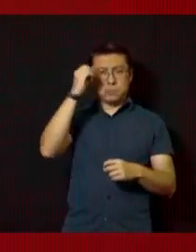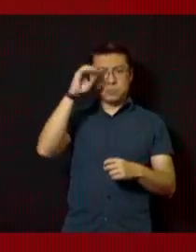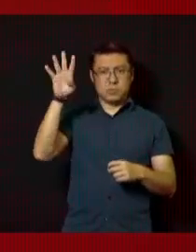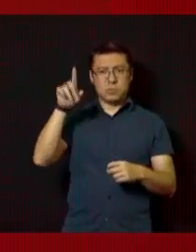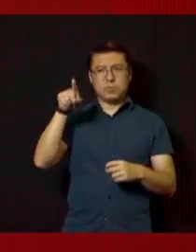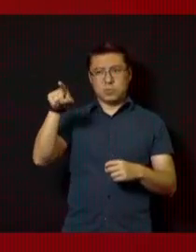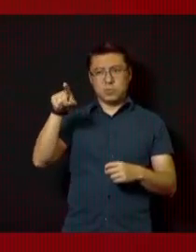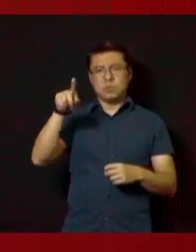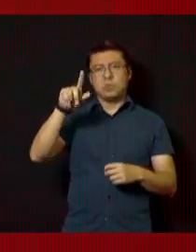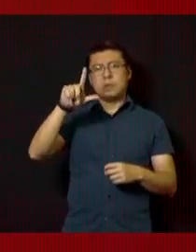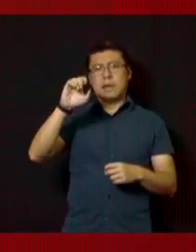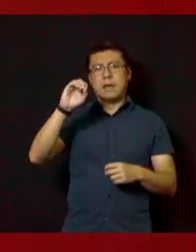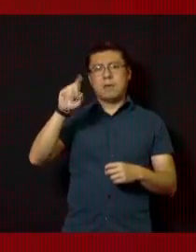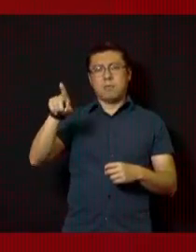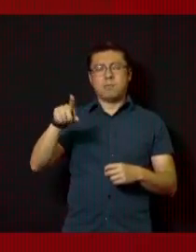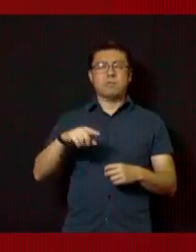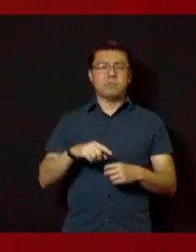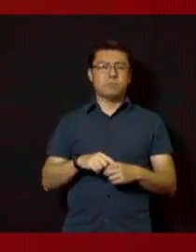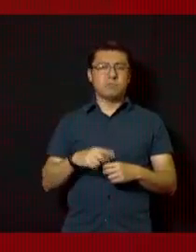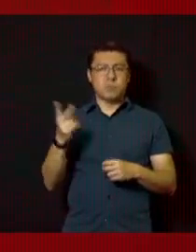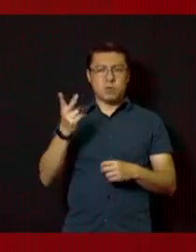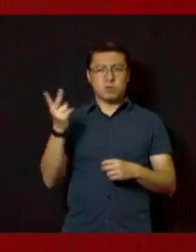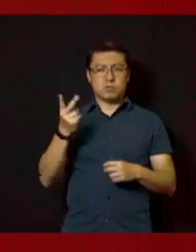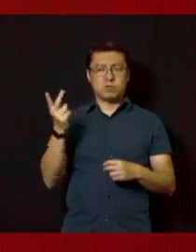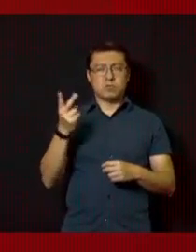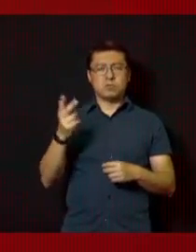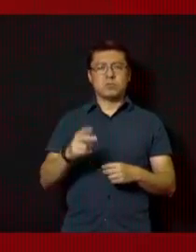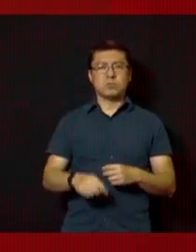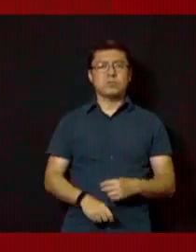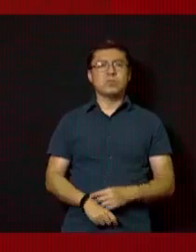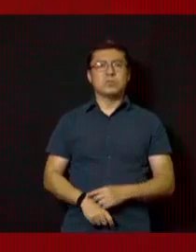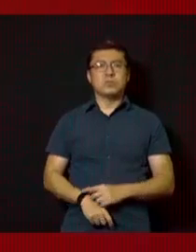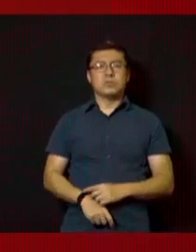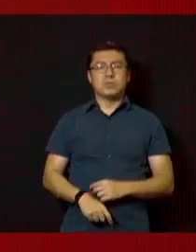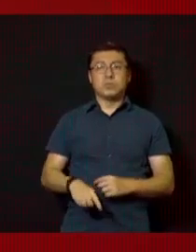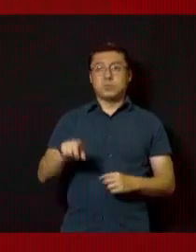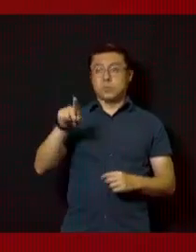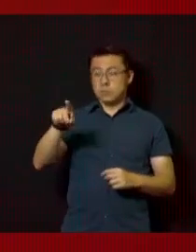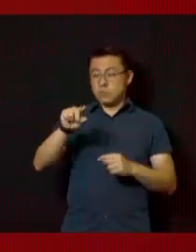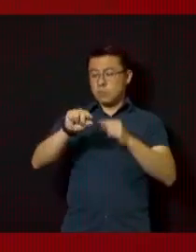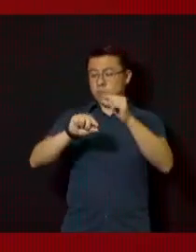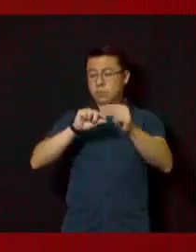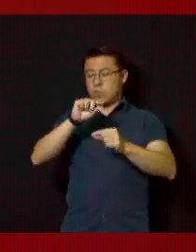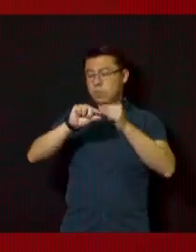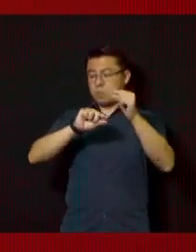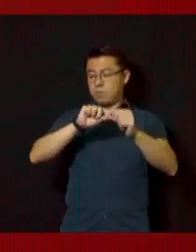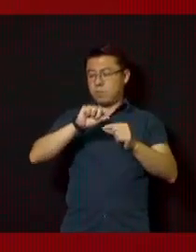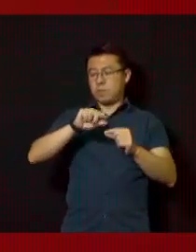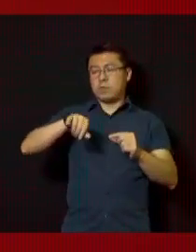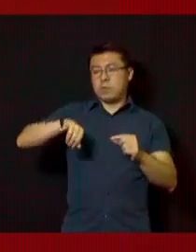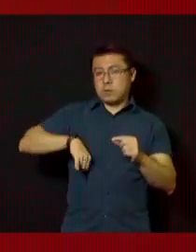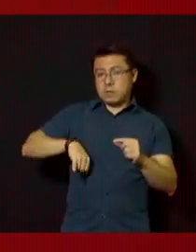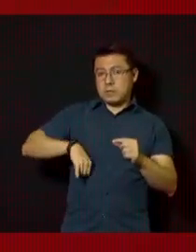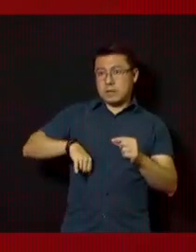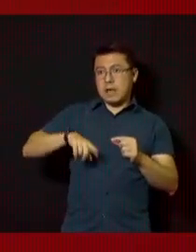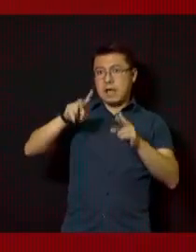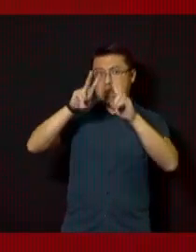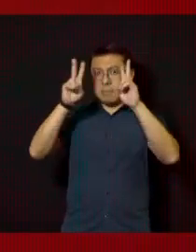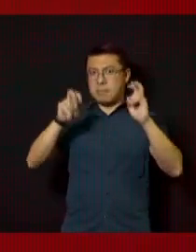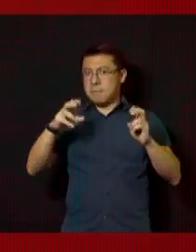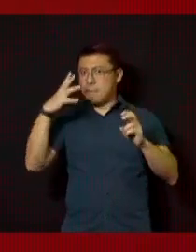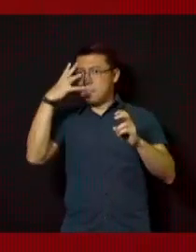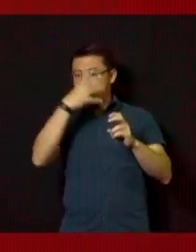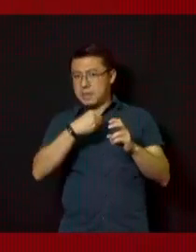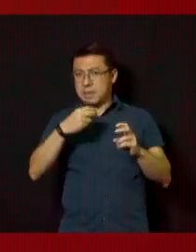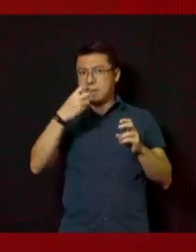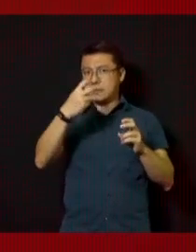Leo, y poco a poco empezaste a darte cuenta la oportunidad de negocio que había en una línea cosmética,